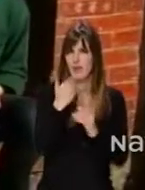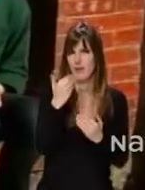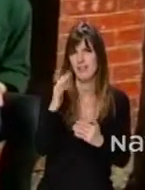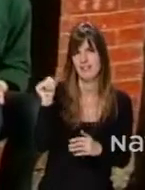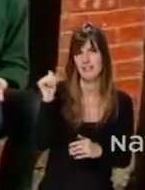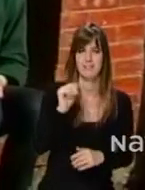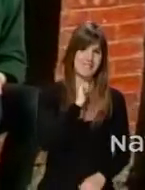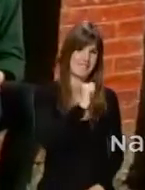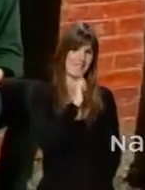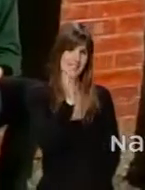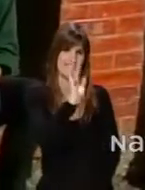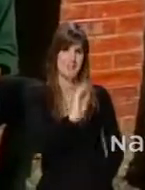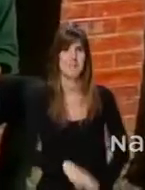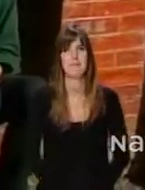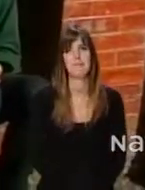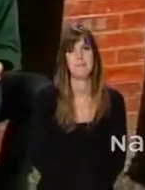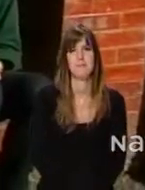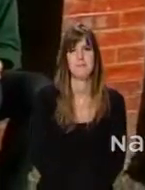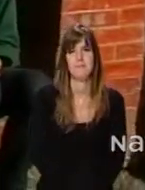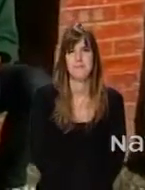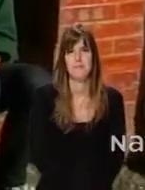De nada, adiós.